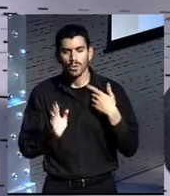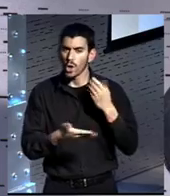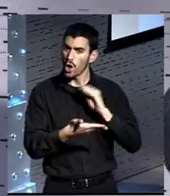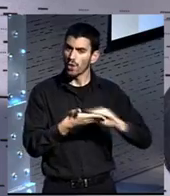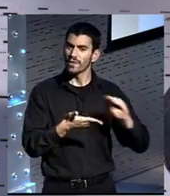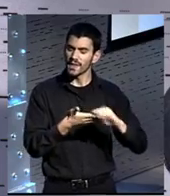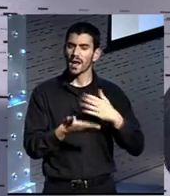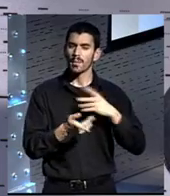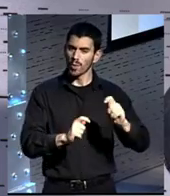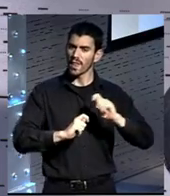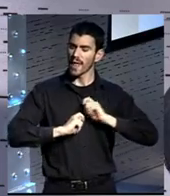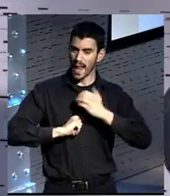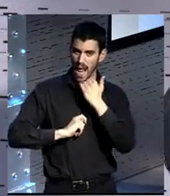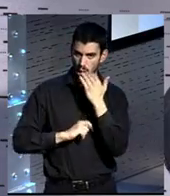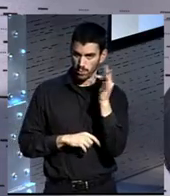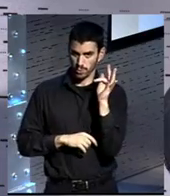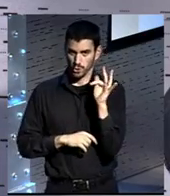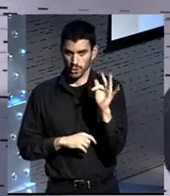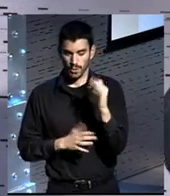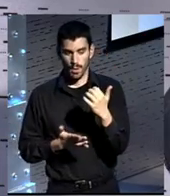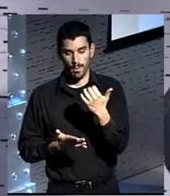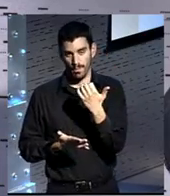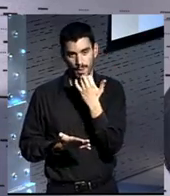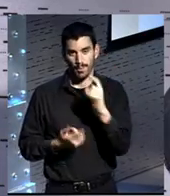poder aportar a un cliente, aparte de encontrar